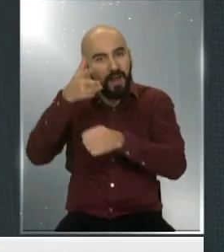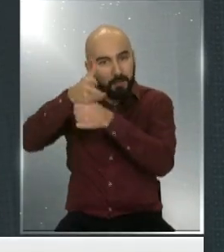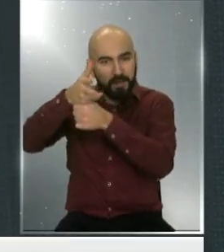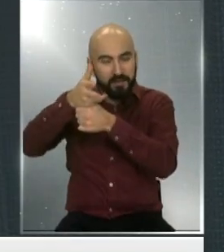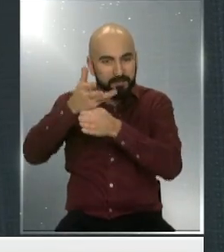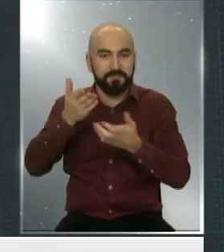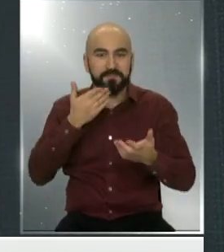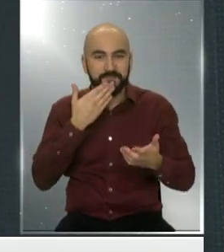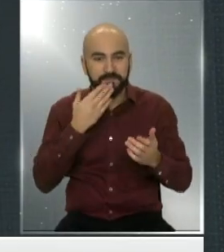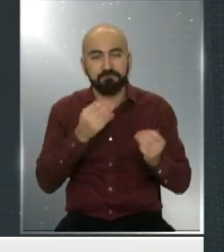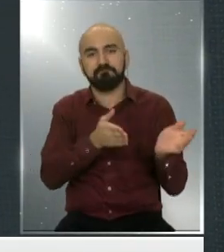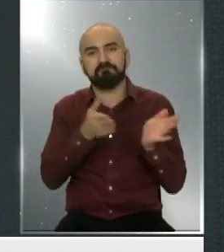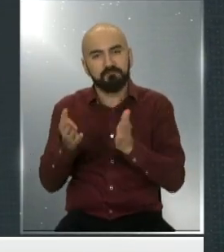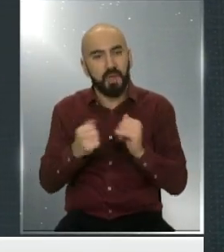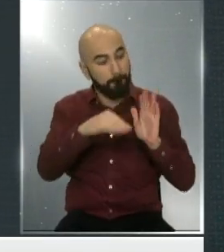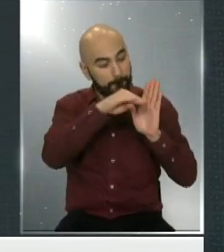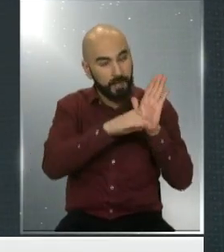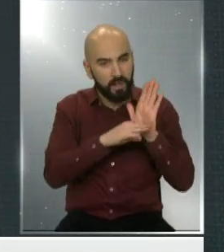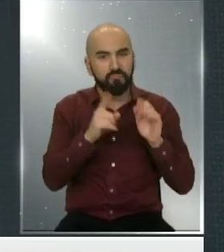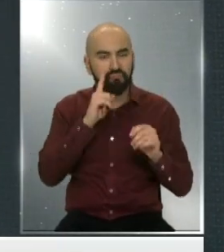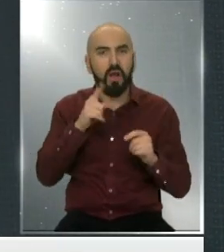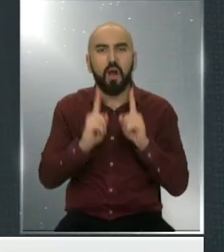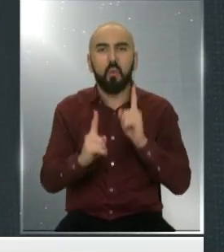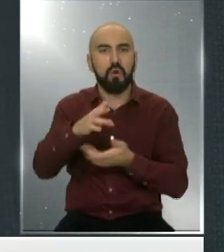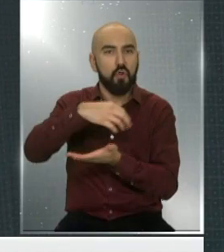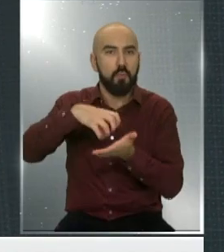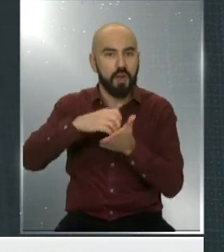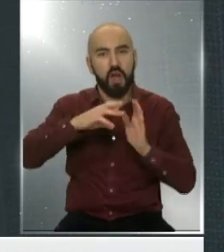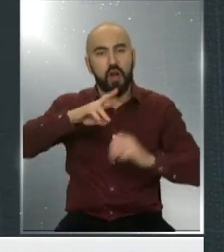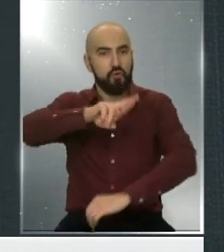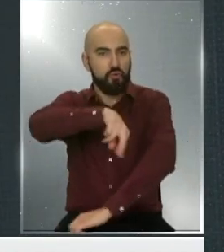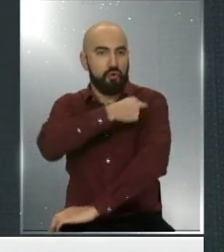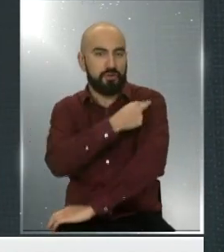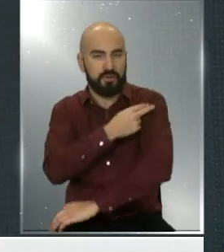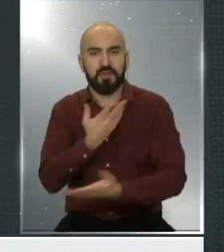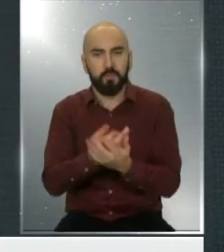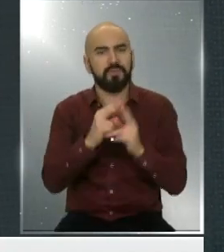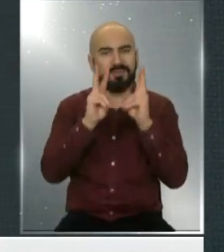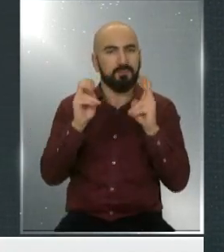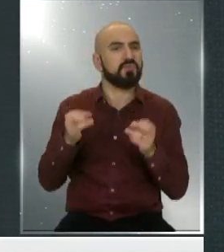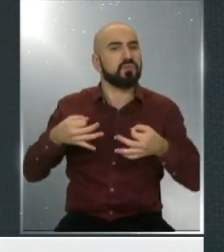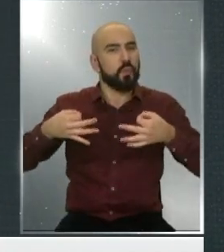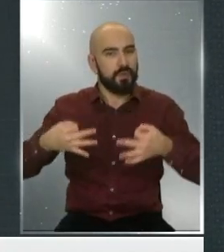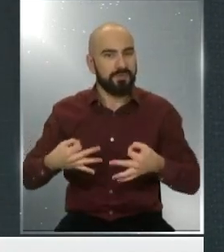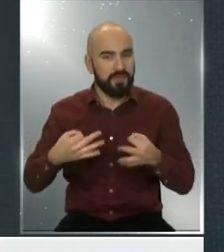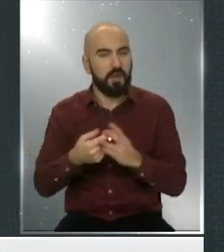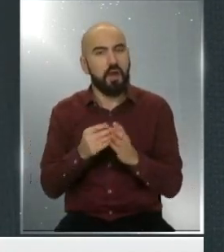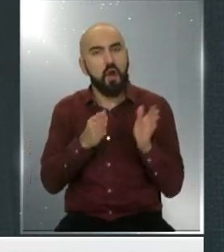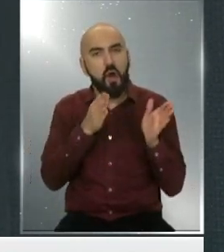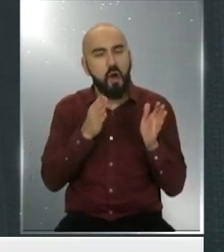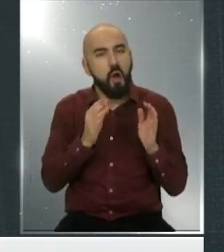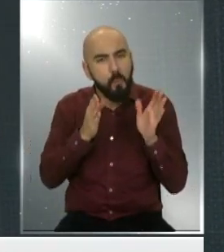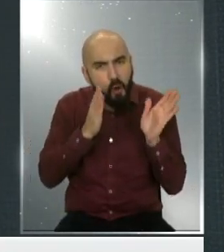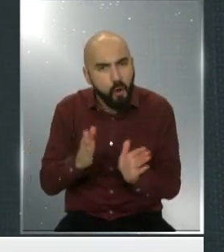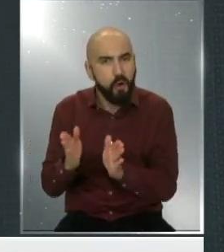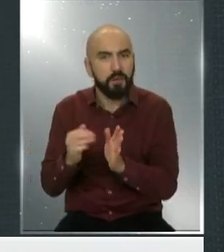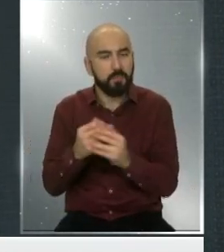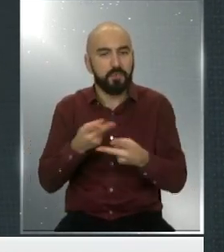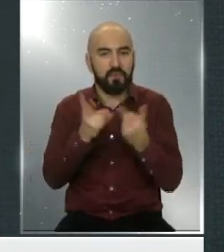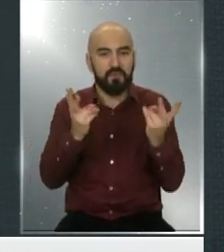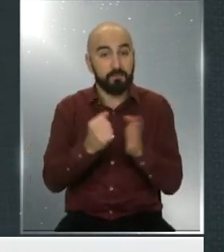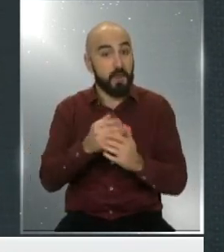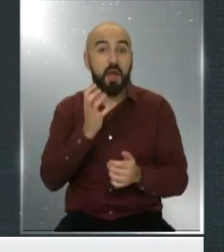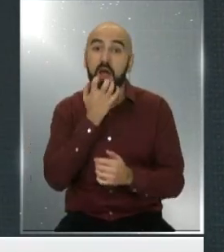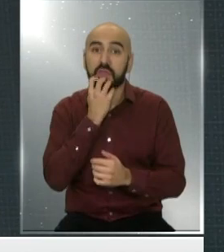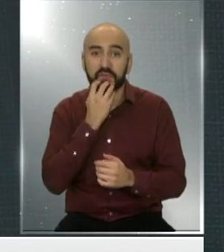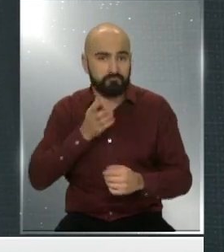Plan que también involucra comunas del norte del país en términos de seguridad y orden público. En Antofagasta continúan los incidentes